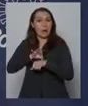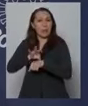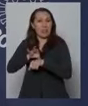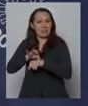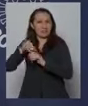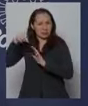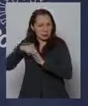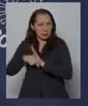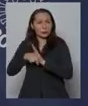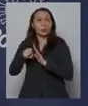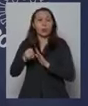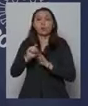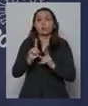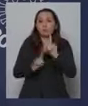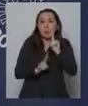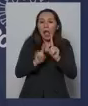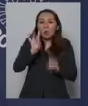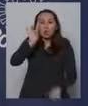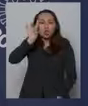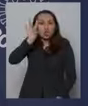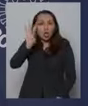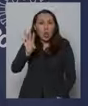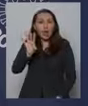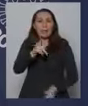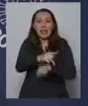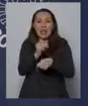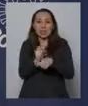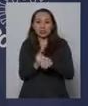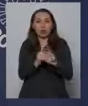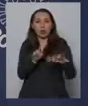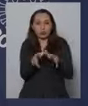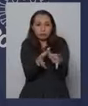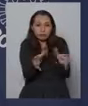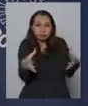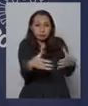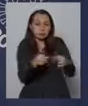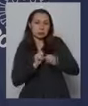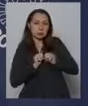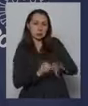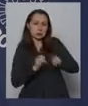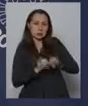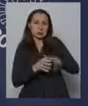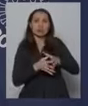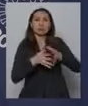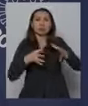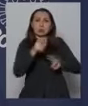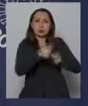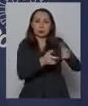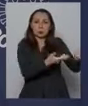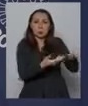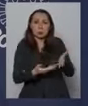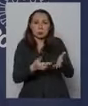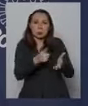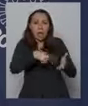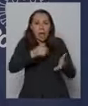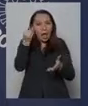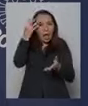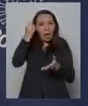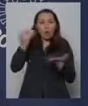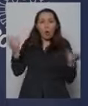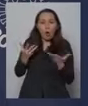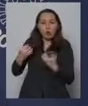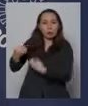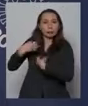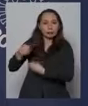realizado algunas que son exclusivas para kinesiólogos, teniendo una gran cantidad de visitantes para cada una de